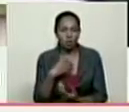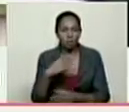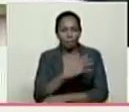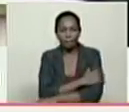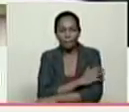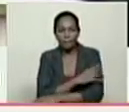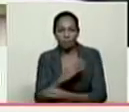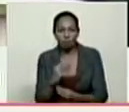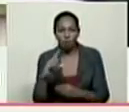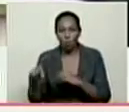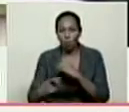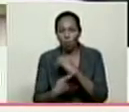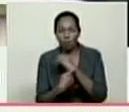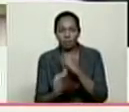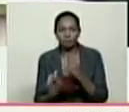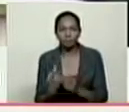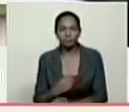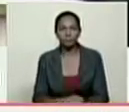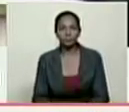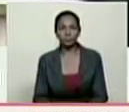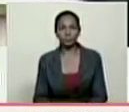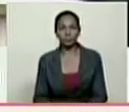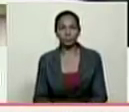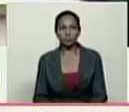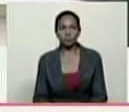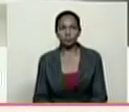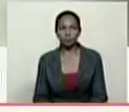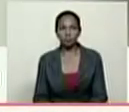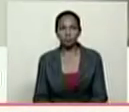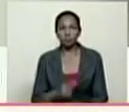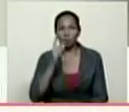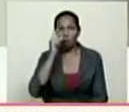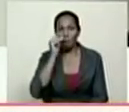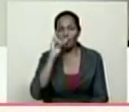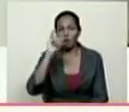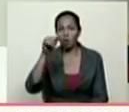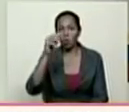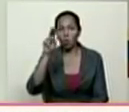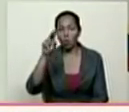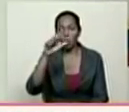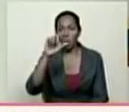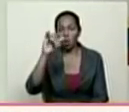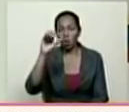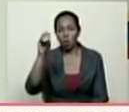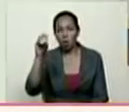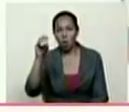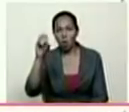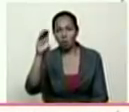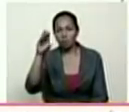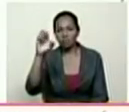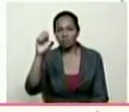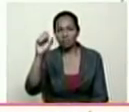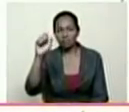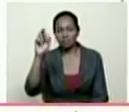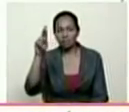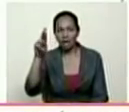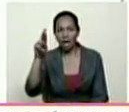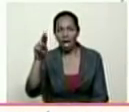ciberpiratas. Aquí está el señor Julio César Acuña Núñez, que vive en Estados Unidos.